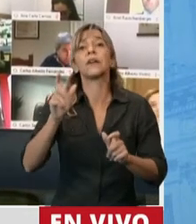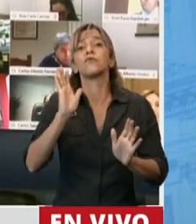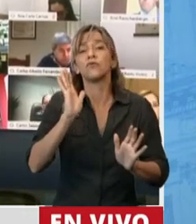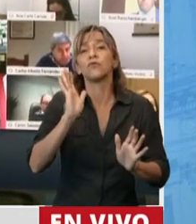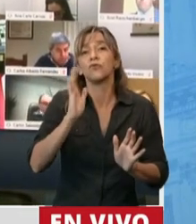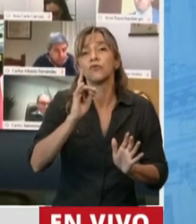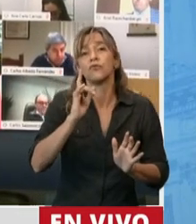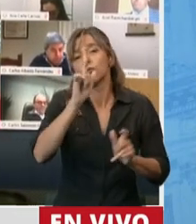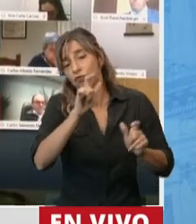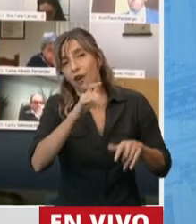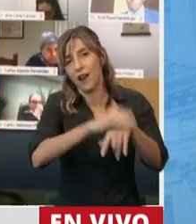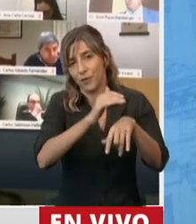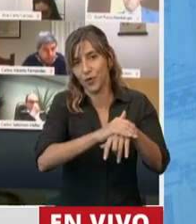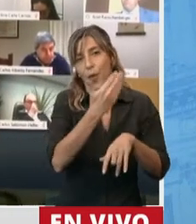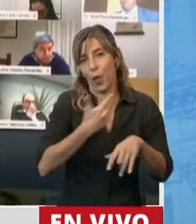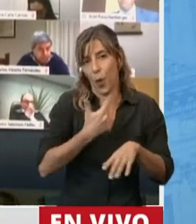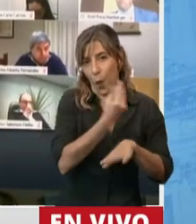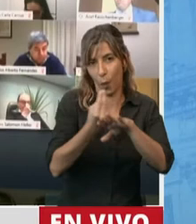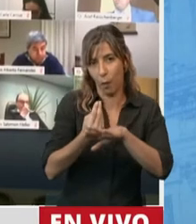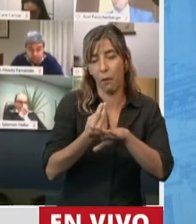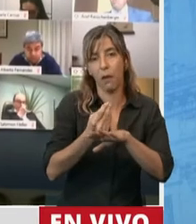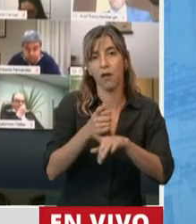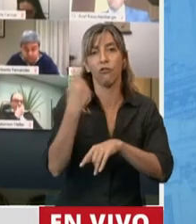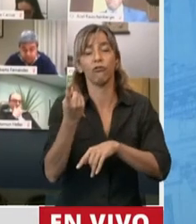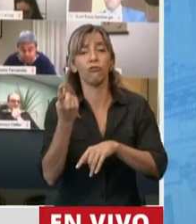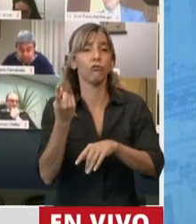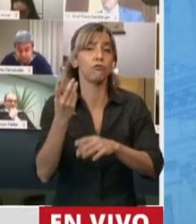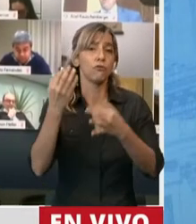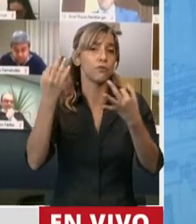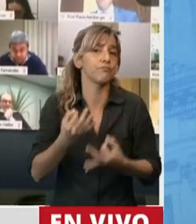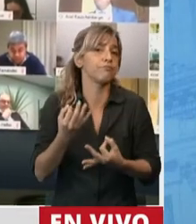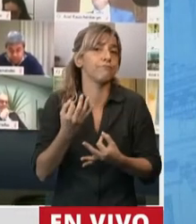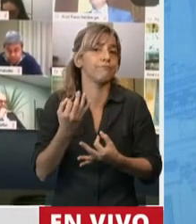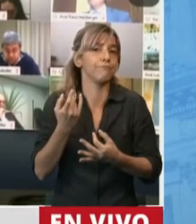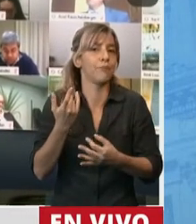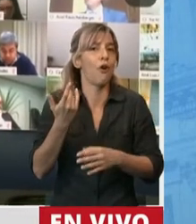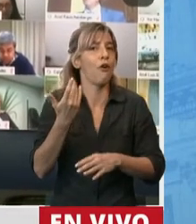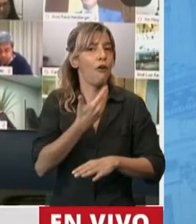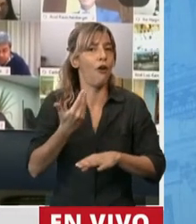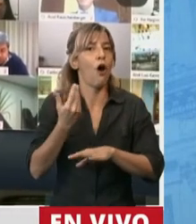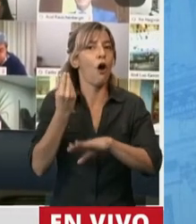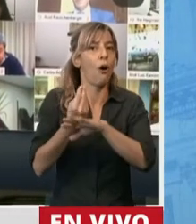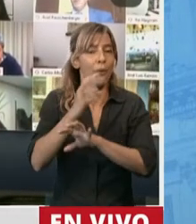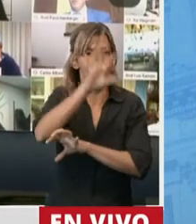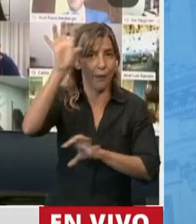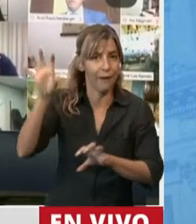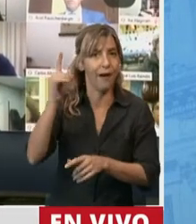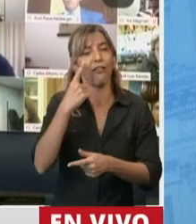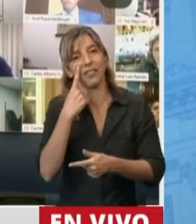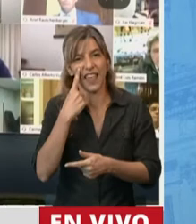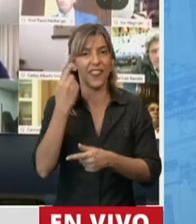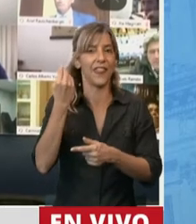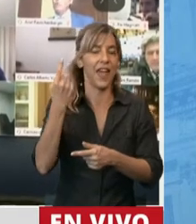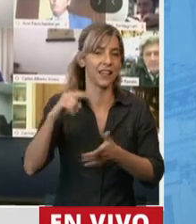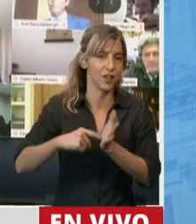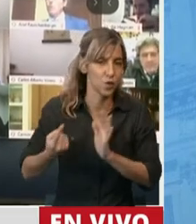gobernar y entre aquella parte de la dirigencia política que no tiene esta responsabilidad funcional. Entre los gobernadores, los intendentes, el jefe de